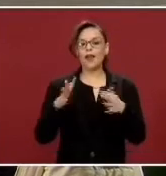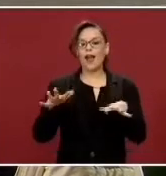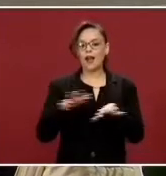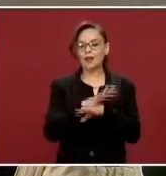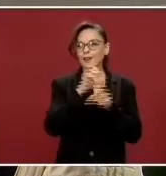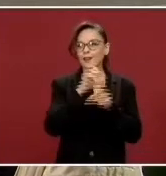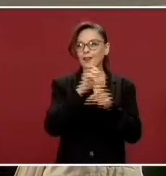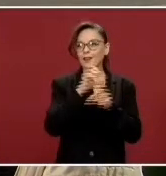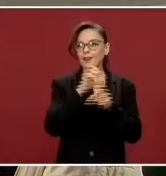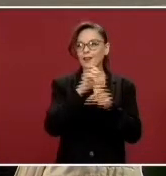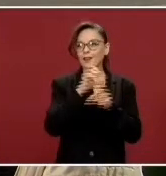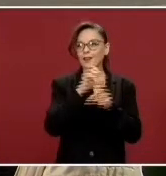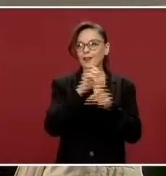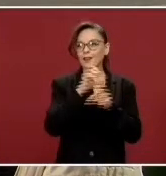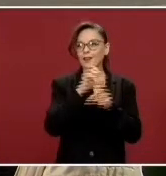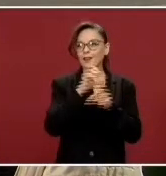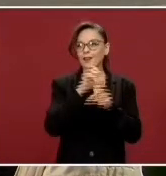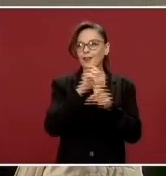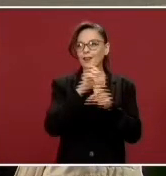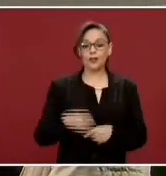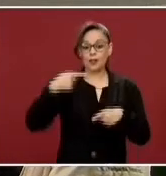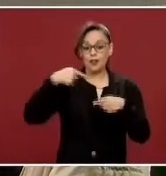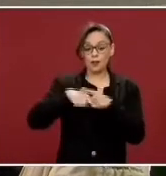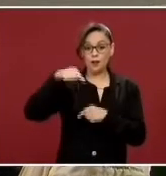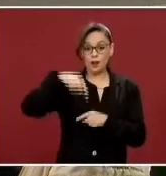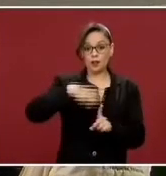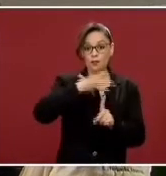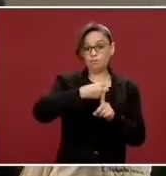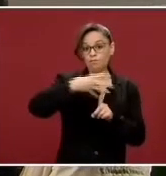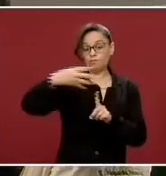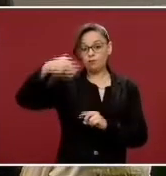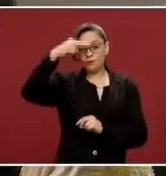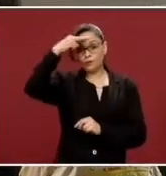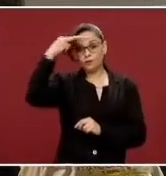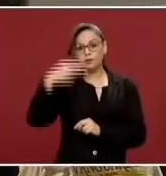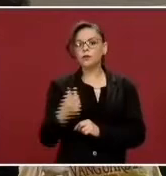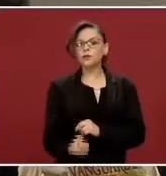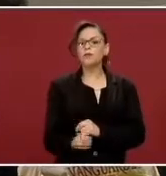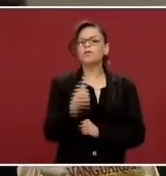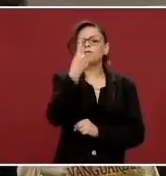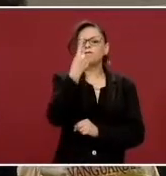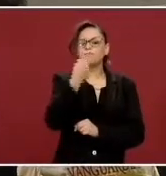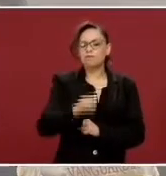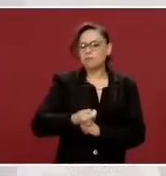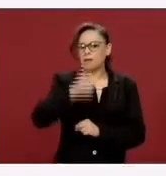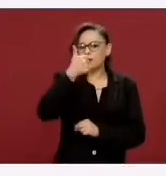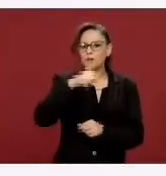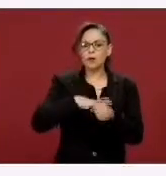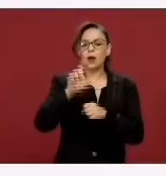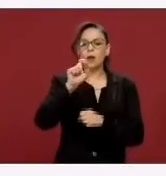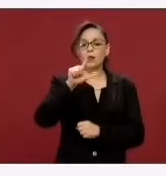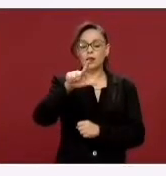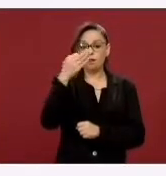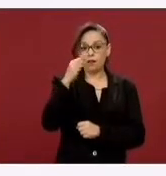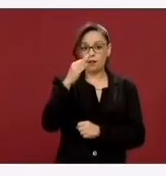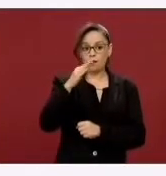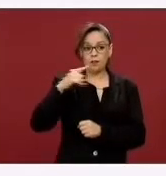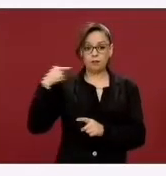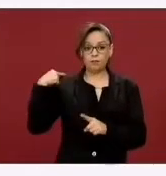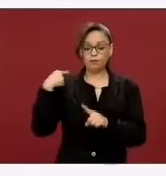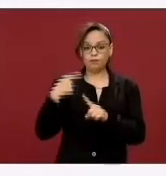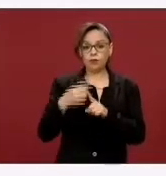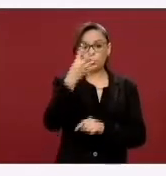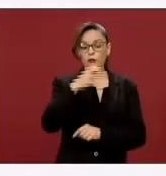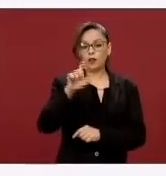Hasta el momento, desde el inicio de la epidemia en México, que ocurrió el primer caso el 27 de febrero, se han acumulado